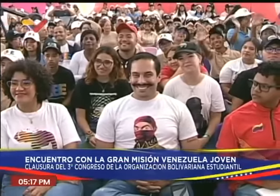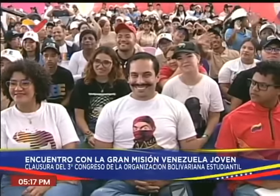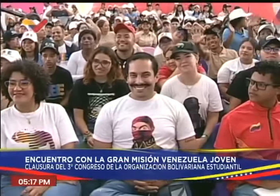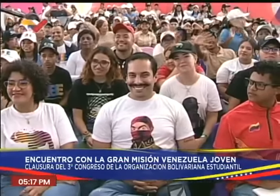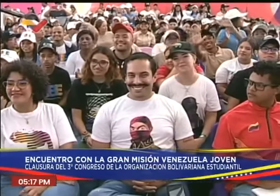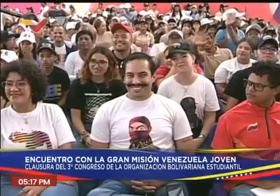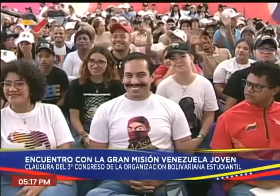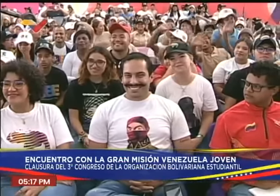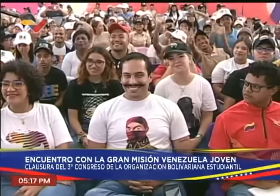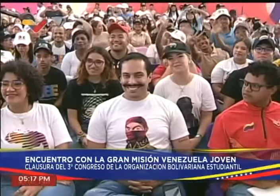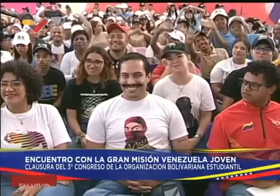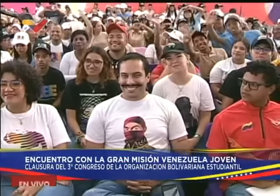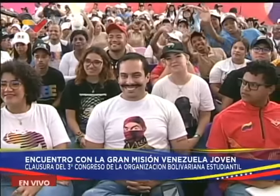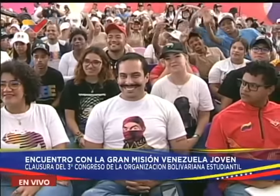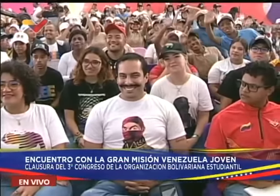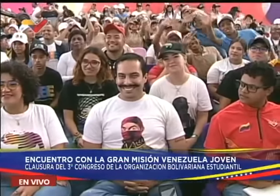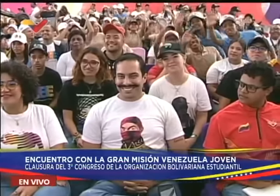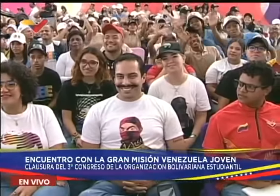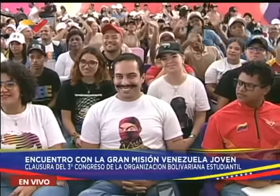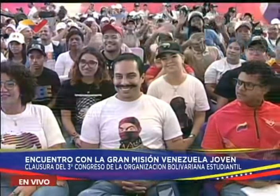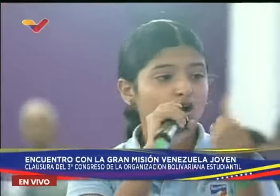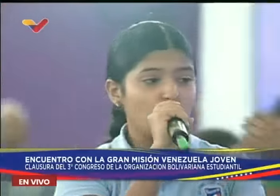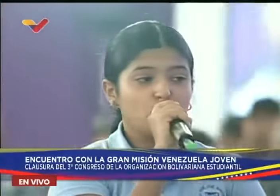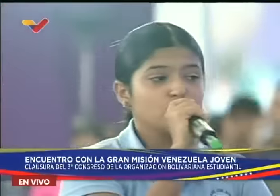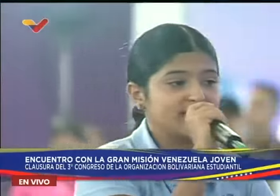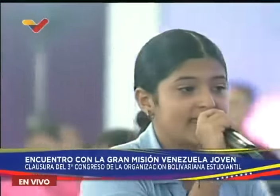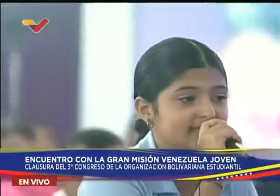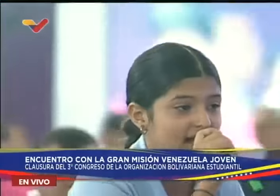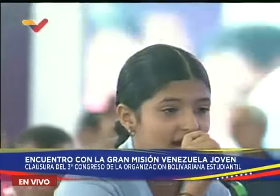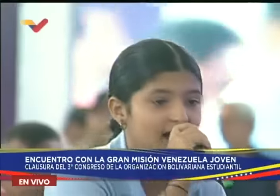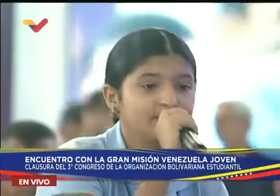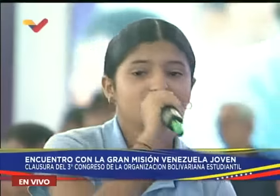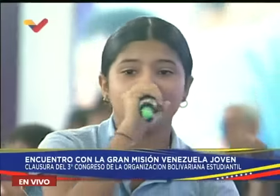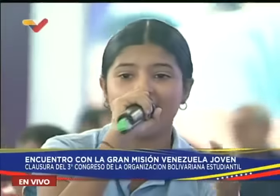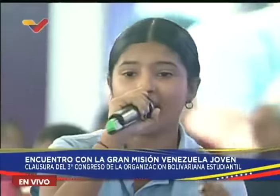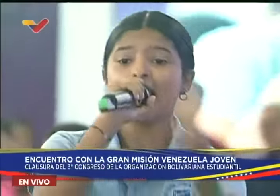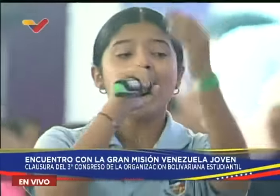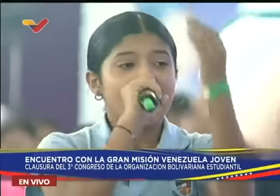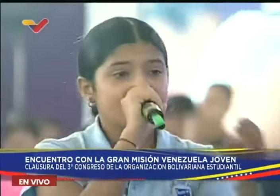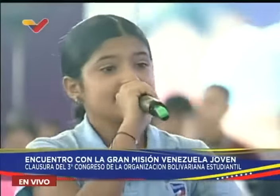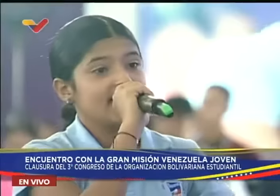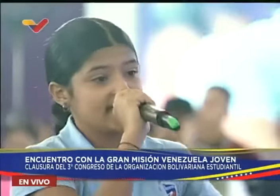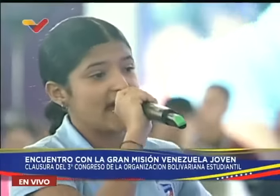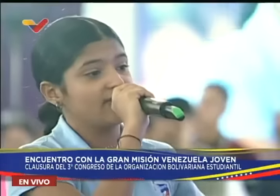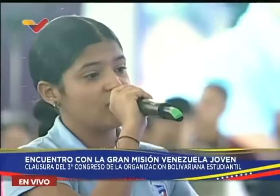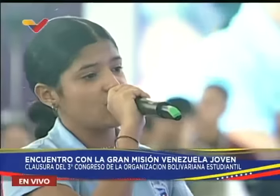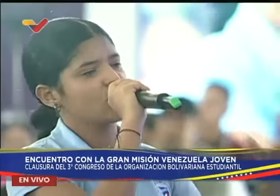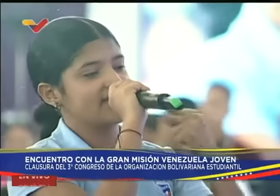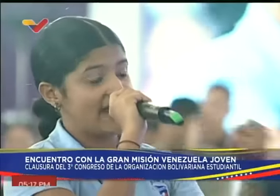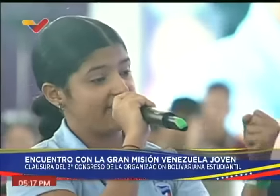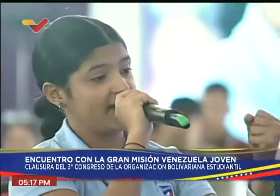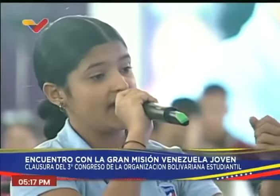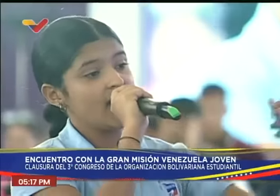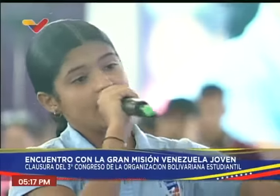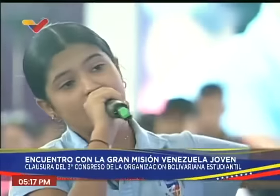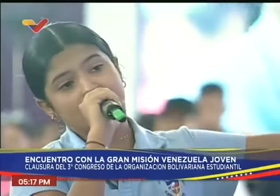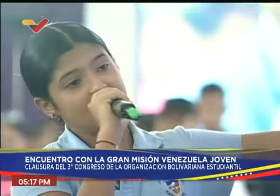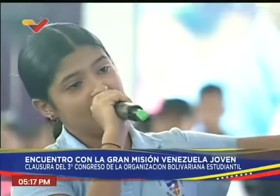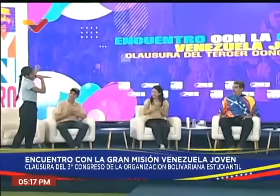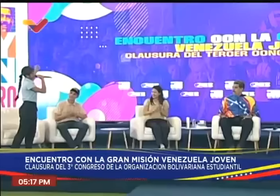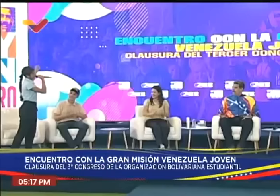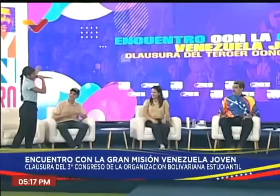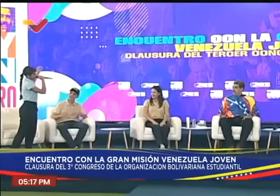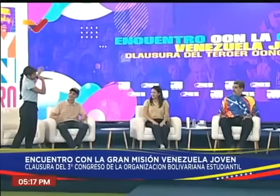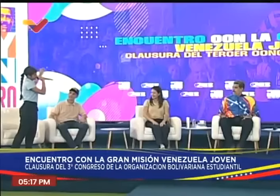libertad es José Gregorio Hernández con luces de santidad enseñándonos la fe